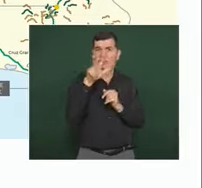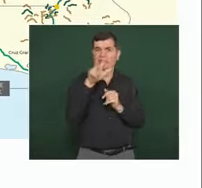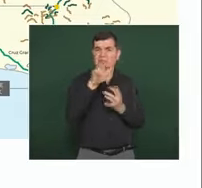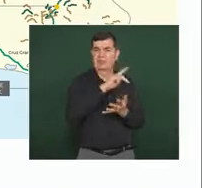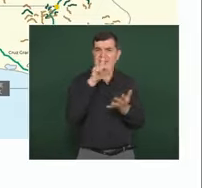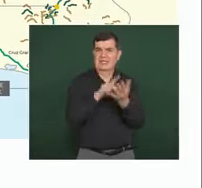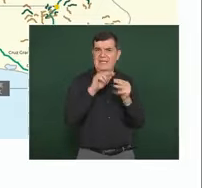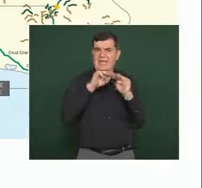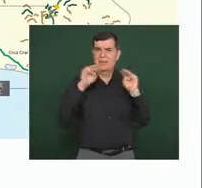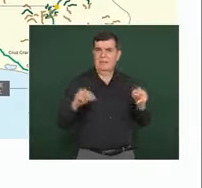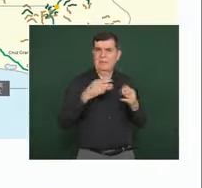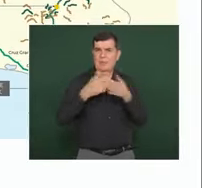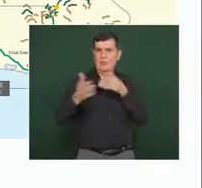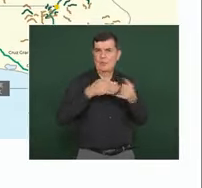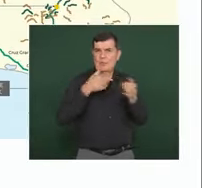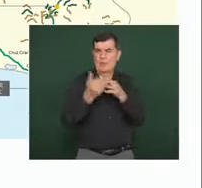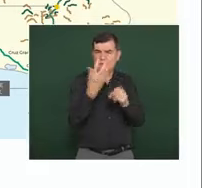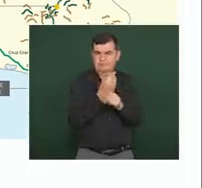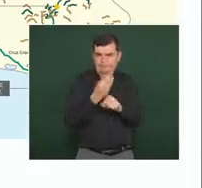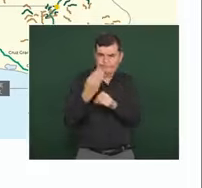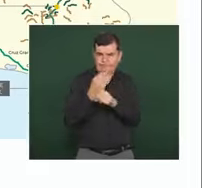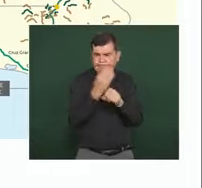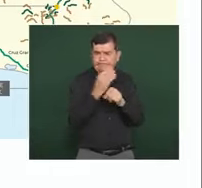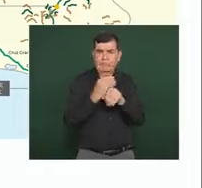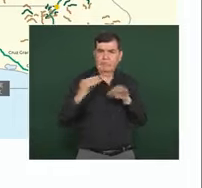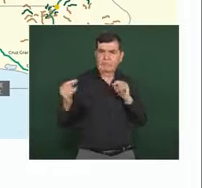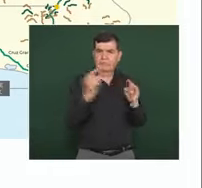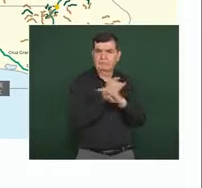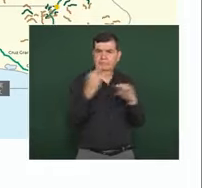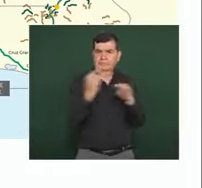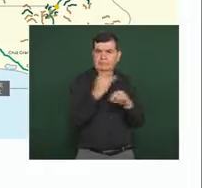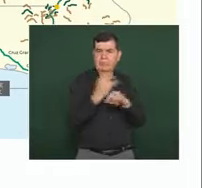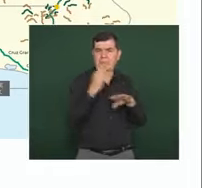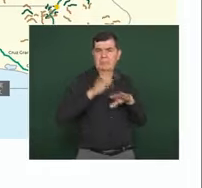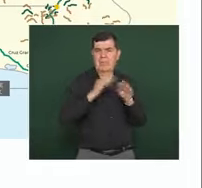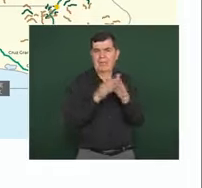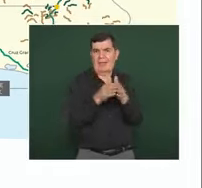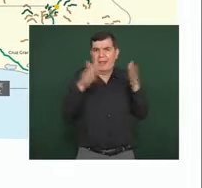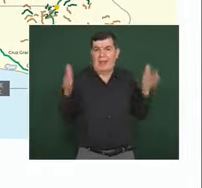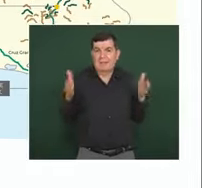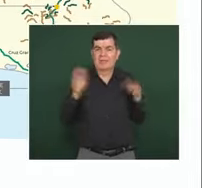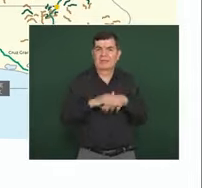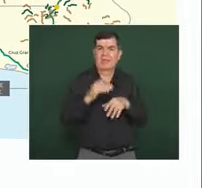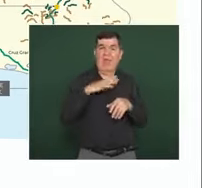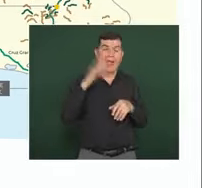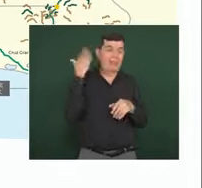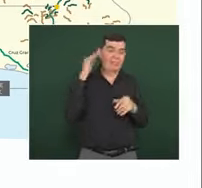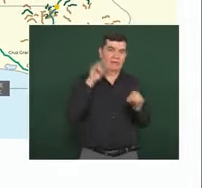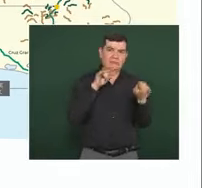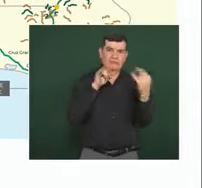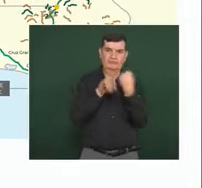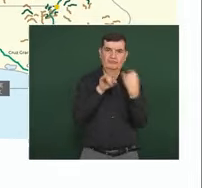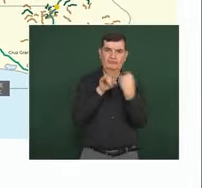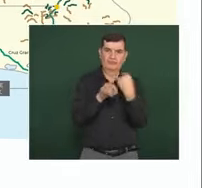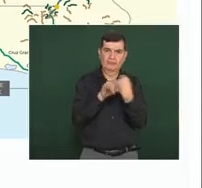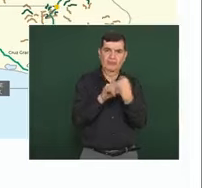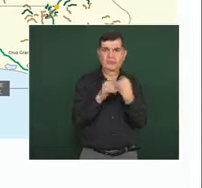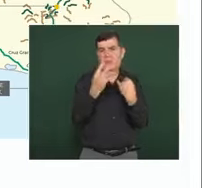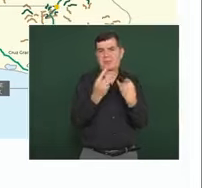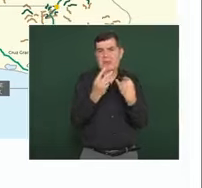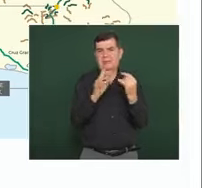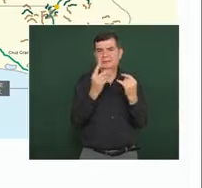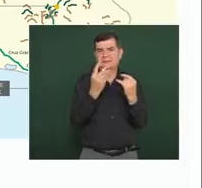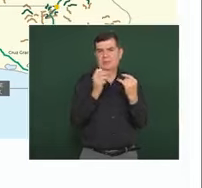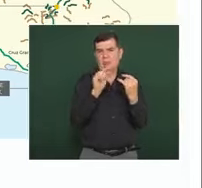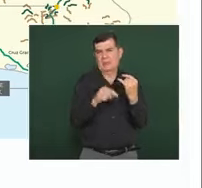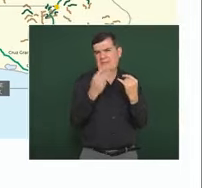de modernización para tener una carretera mucho más amplia. En lugar de tener dos carriles de 350,